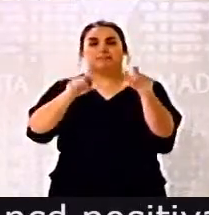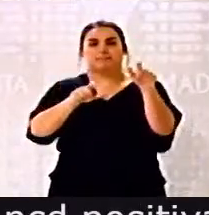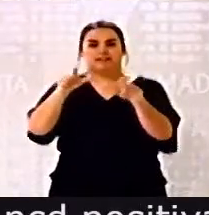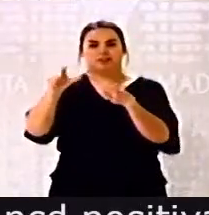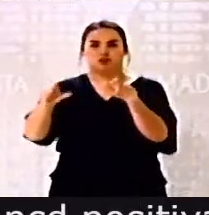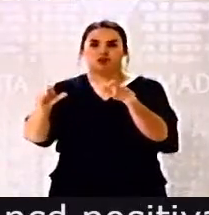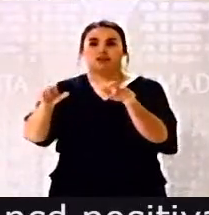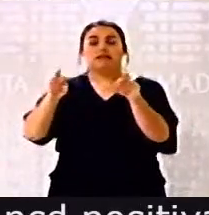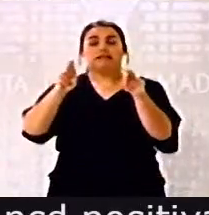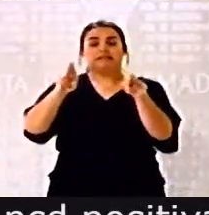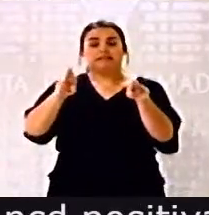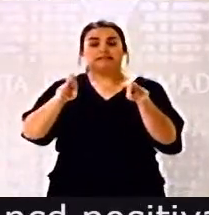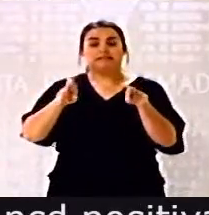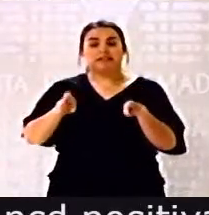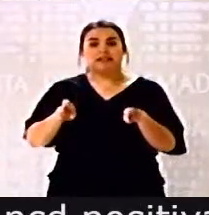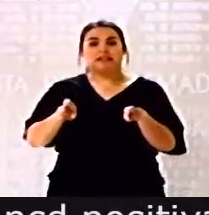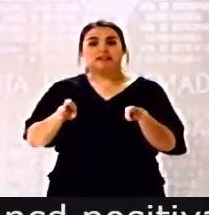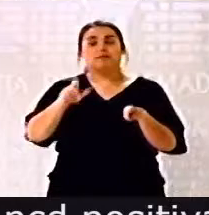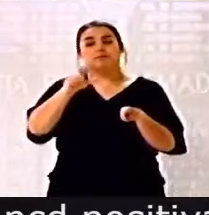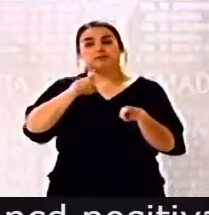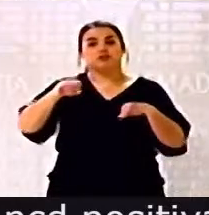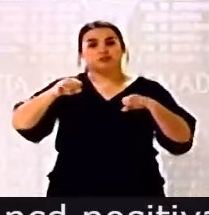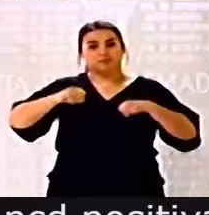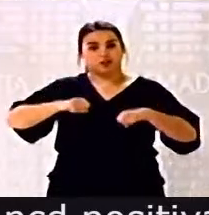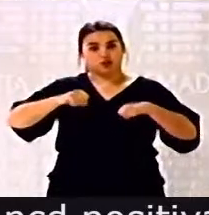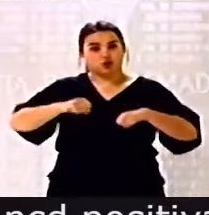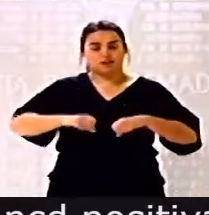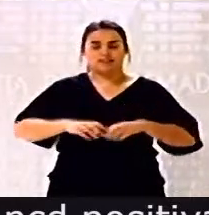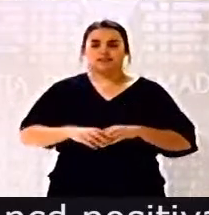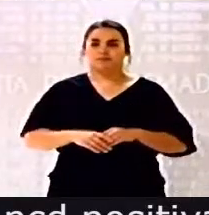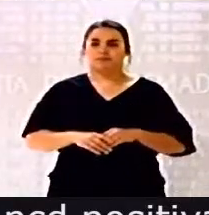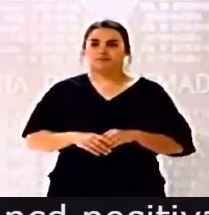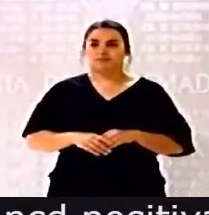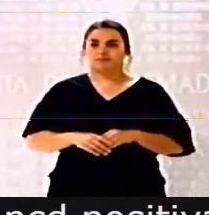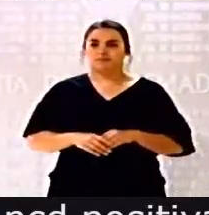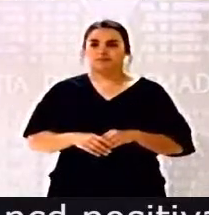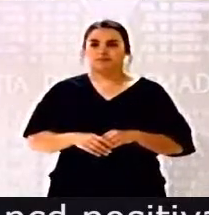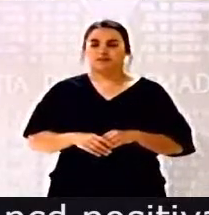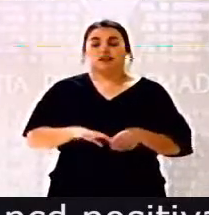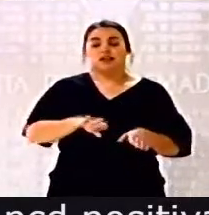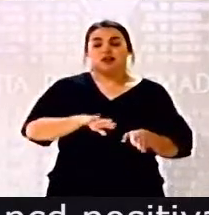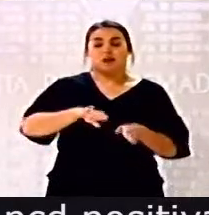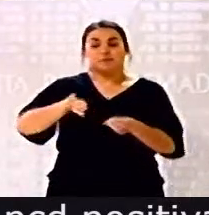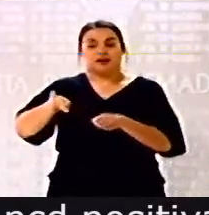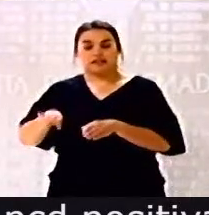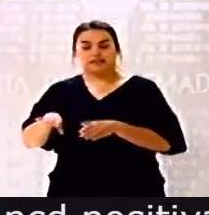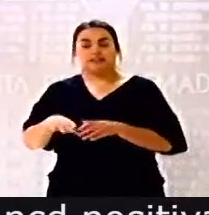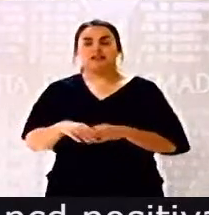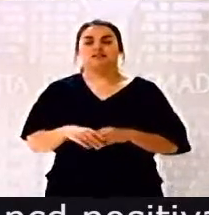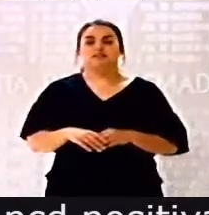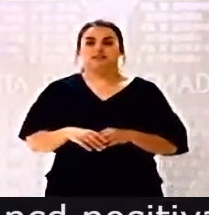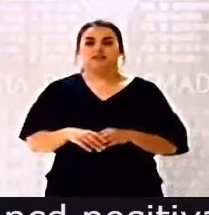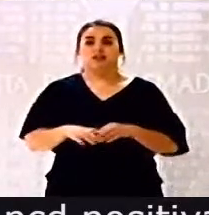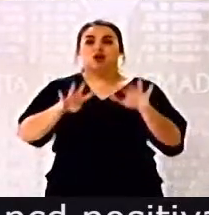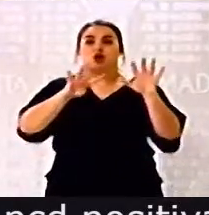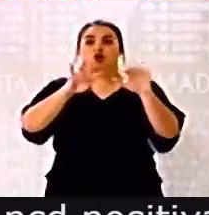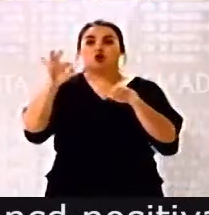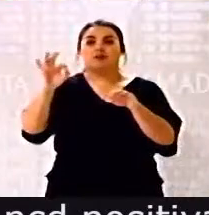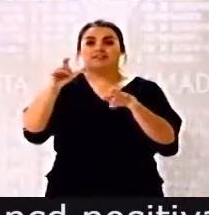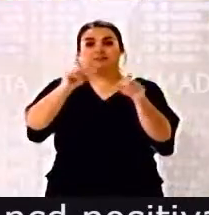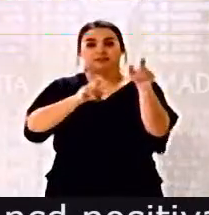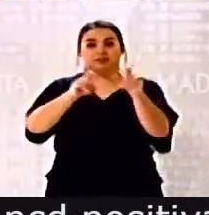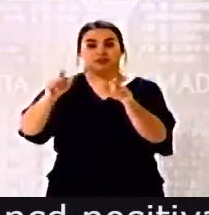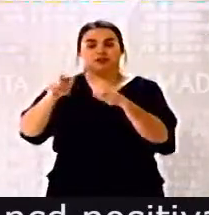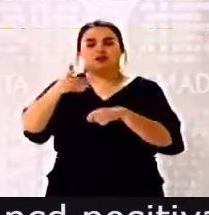en residencias de personas de edad y 90 personas han